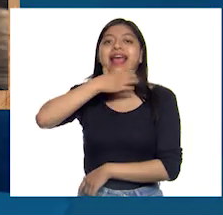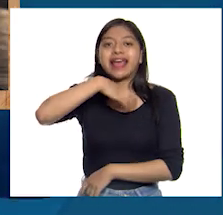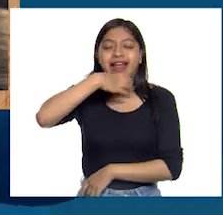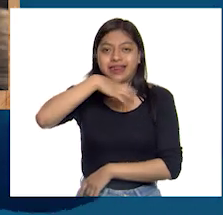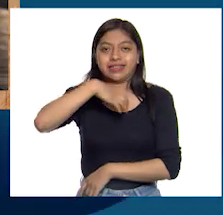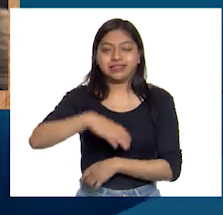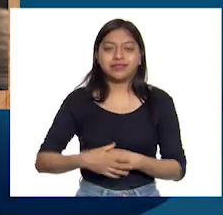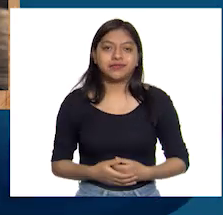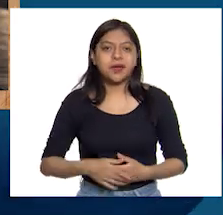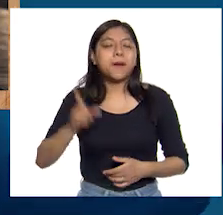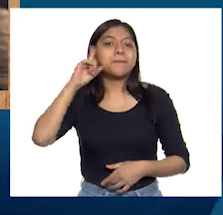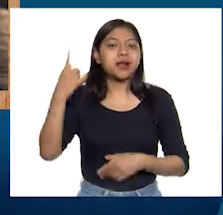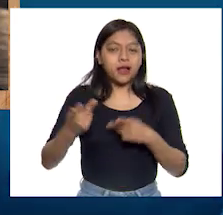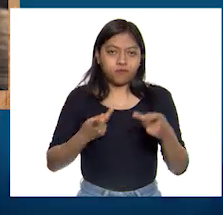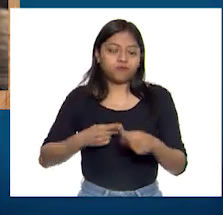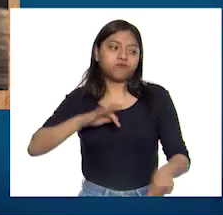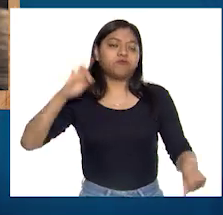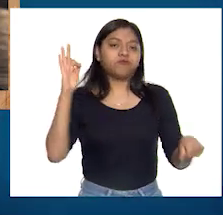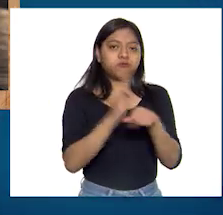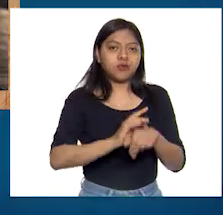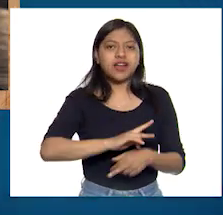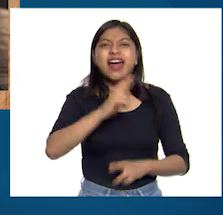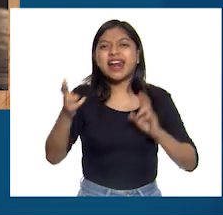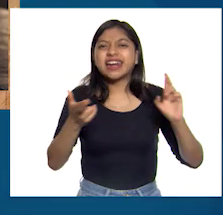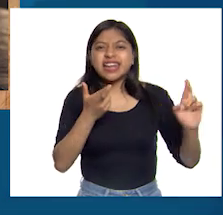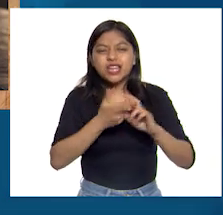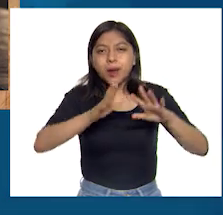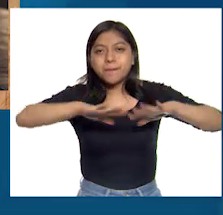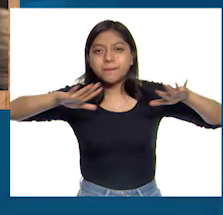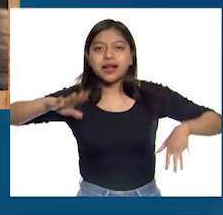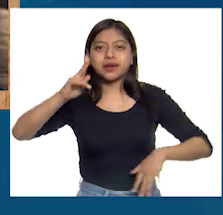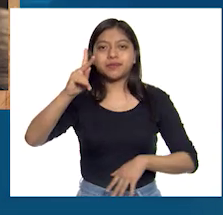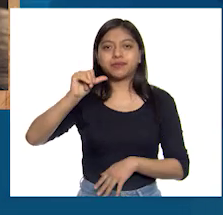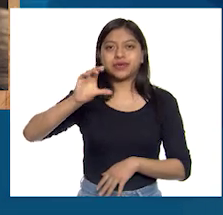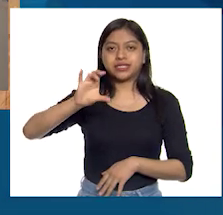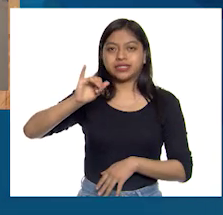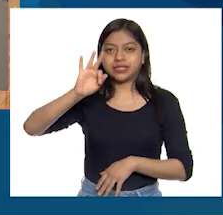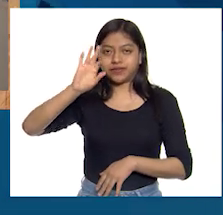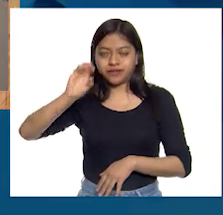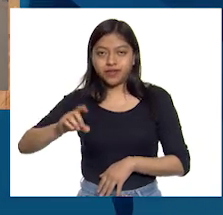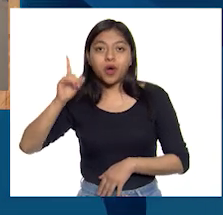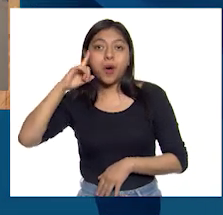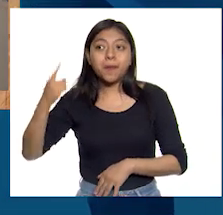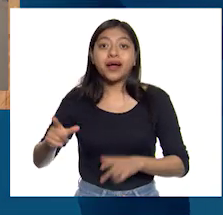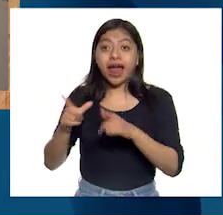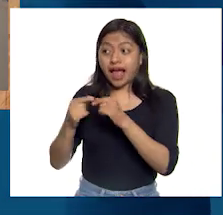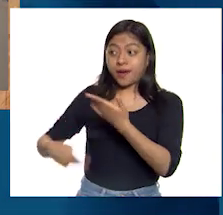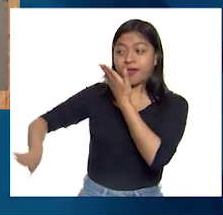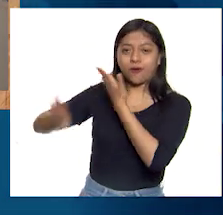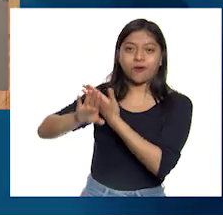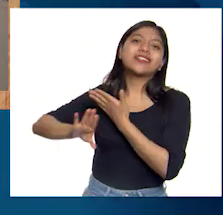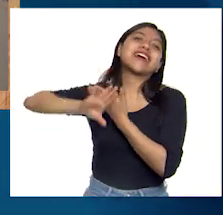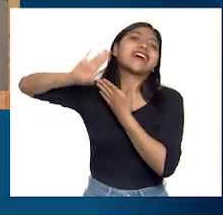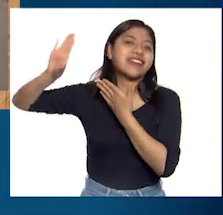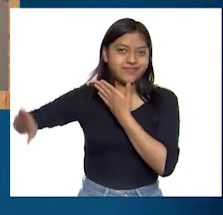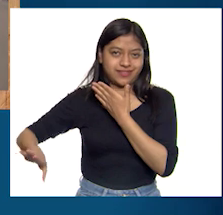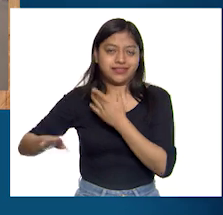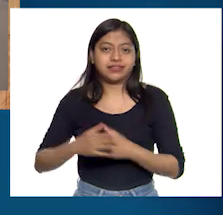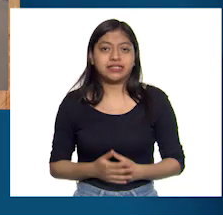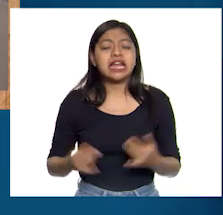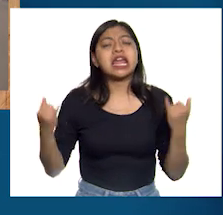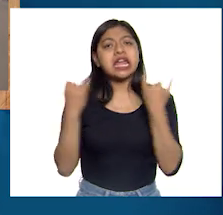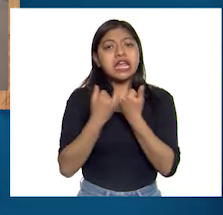preparar esta defensa, sobre todo en la región del Pacífico, temiendo un posible ataque japonés. Al mismo tiempo, se enfocó en el